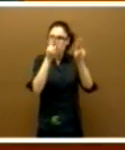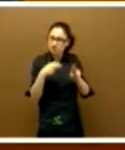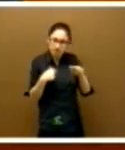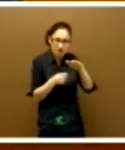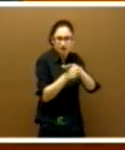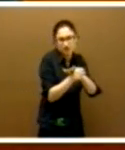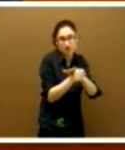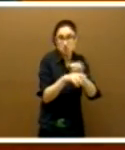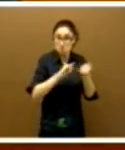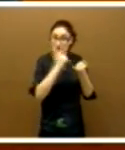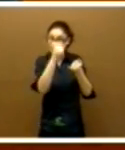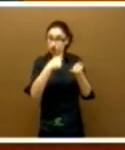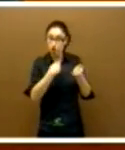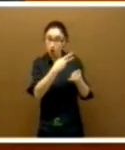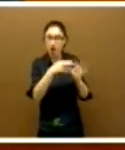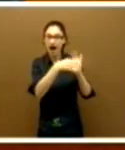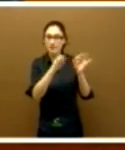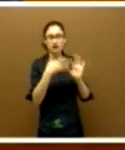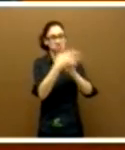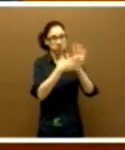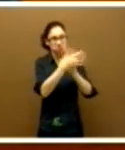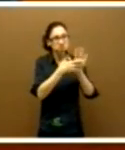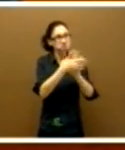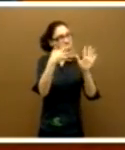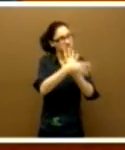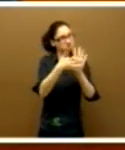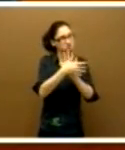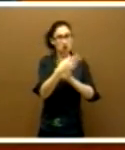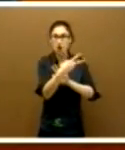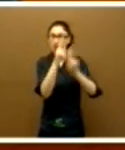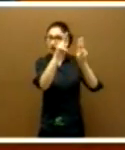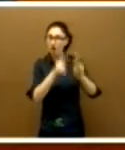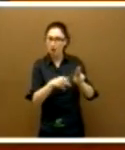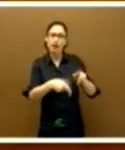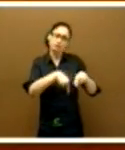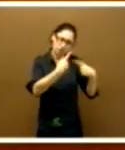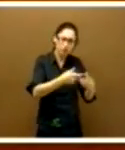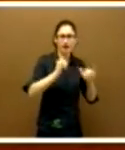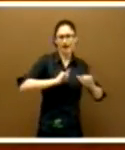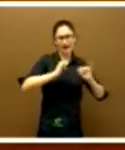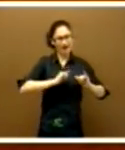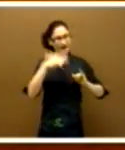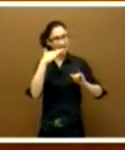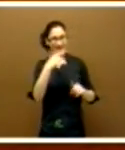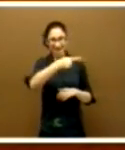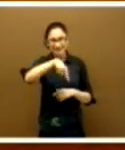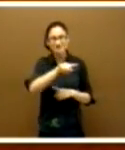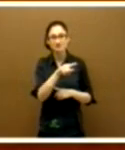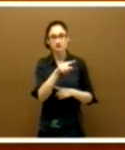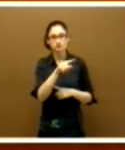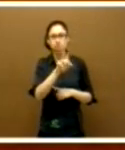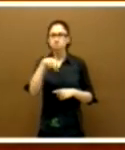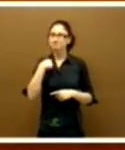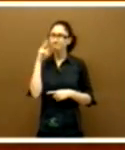comentamos mi marido y yo con los amigos, que nos iremos todos a la misma y así lo pasaremos muy bien. Y se ríe. Luego